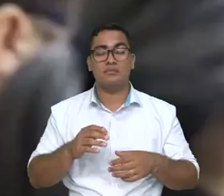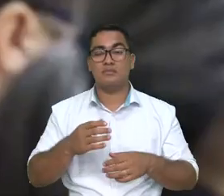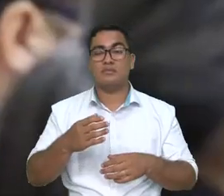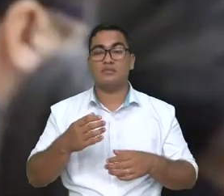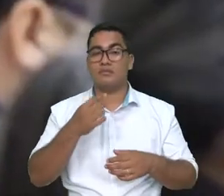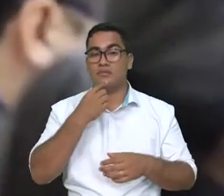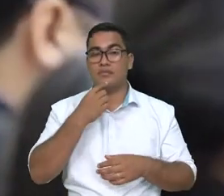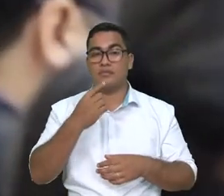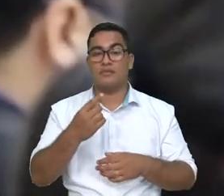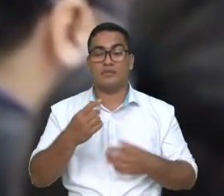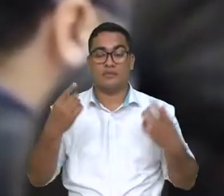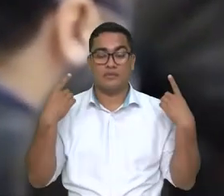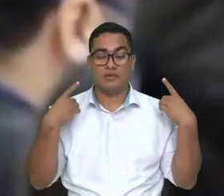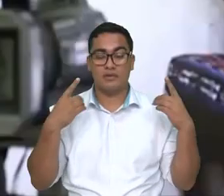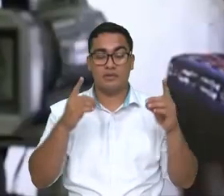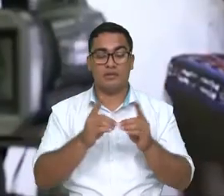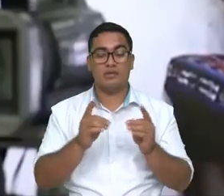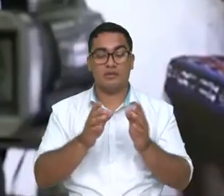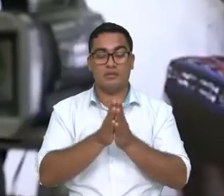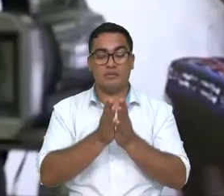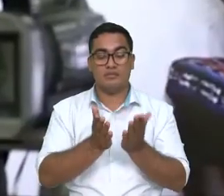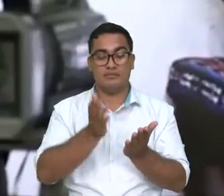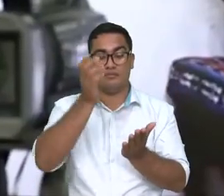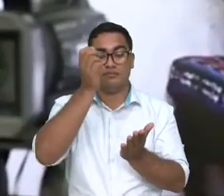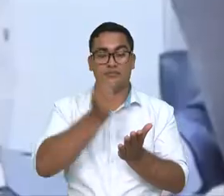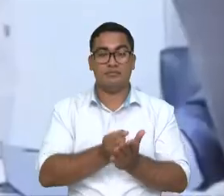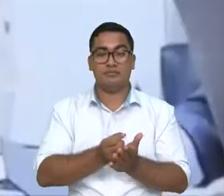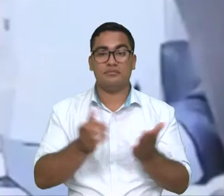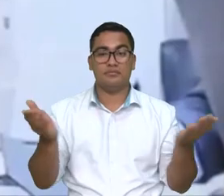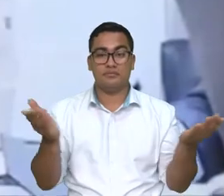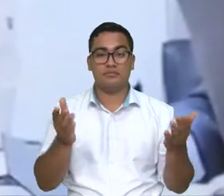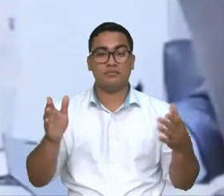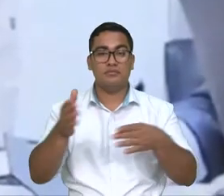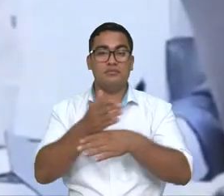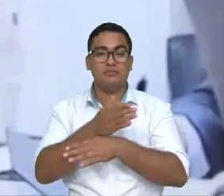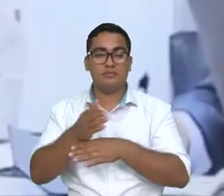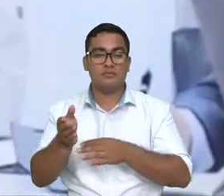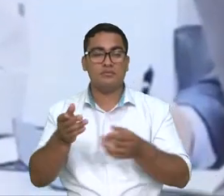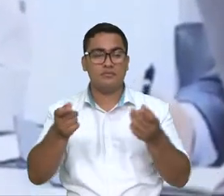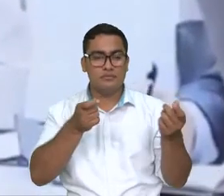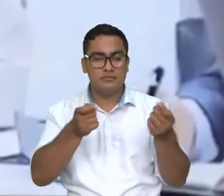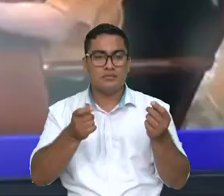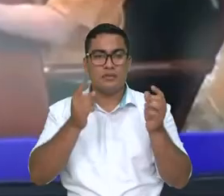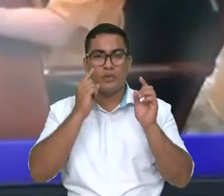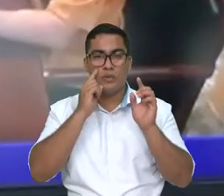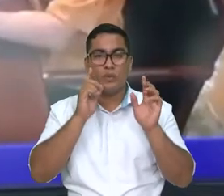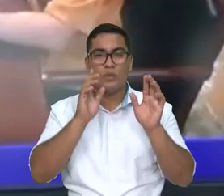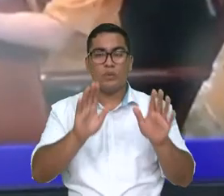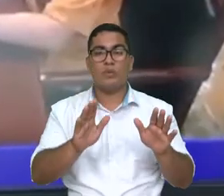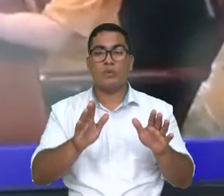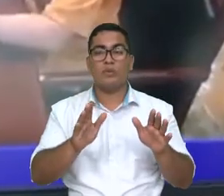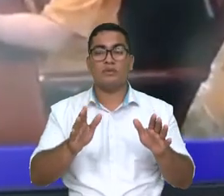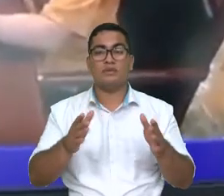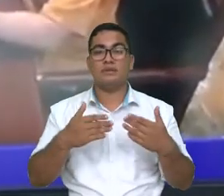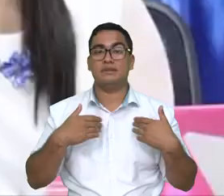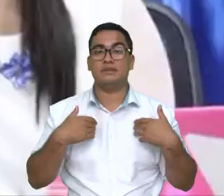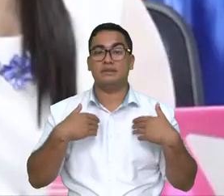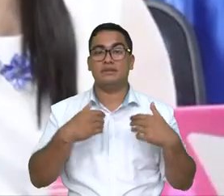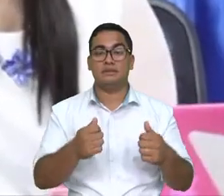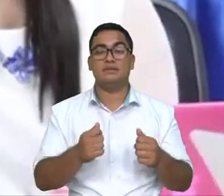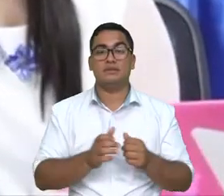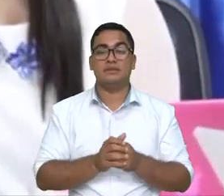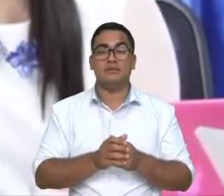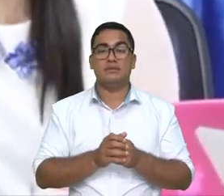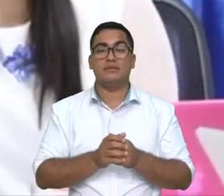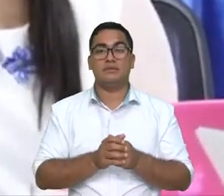indica que los directores de Migración y Extranjería coordinan medidas y acciones para establecer un cordón sanitario regional.